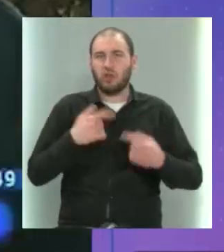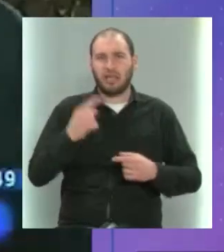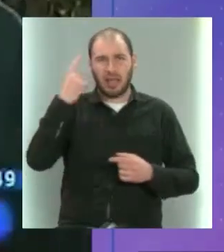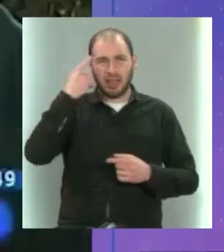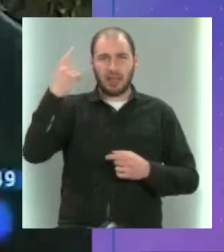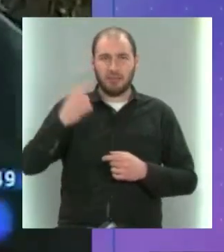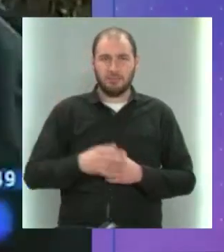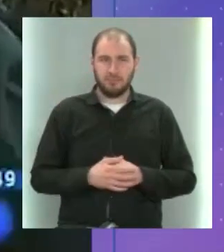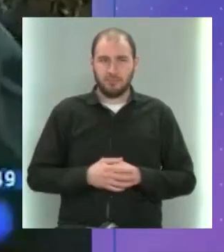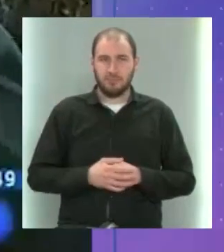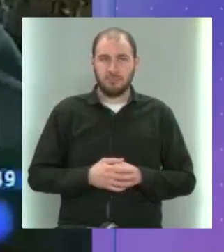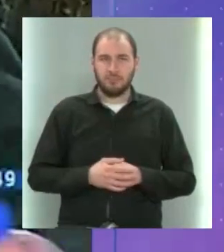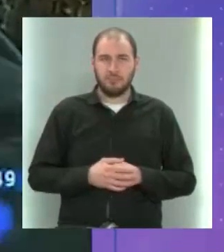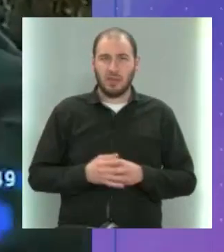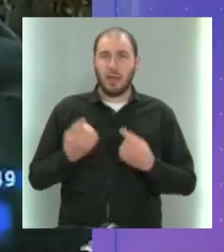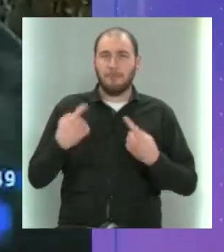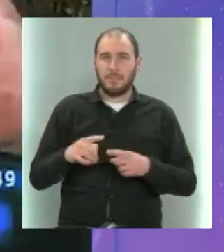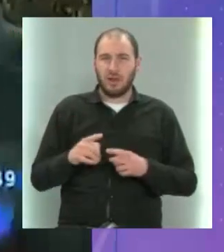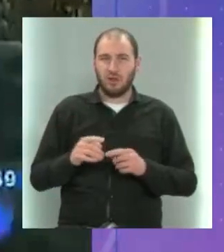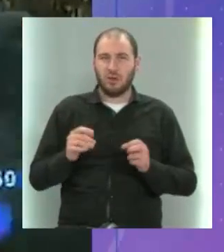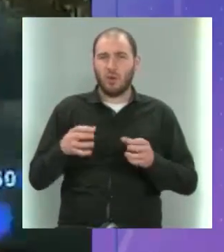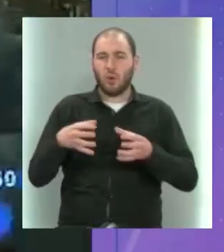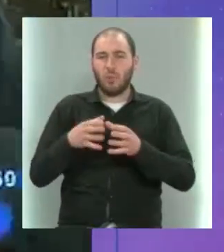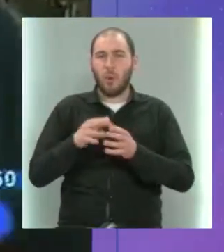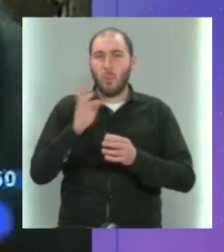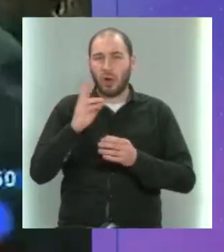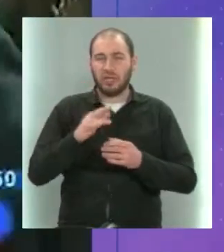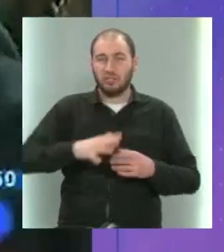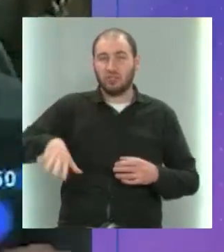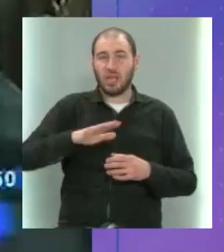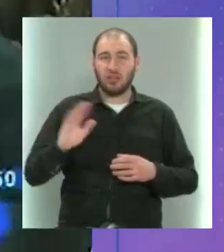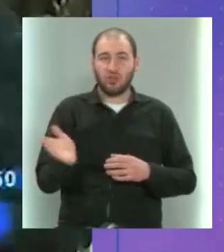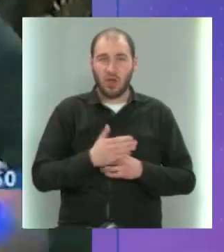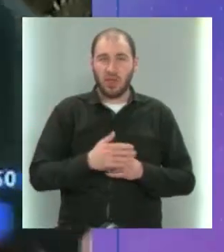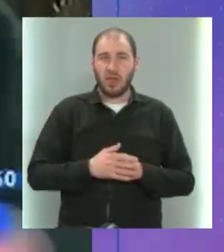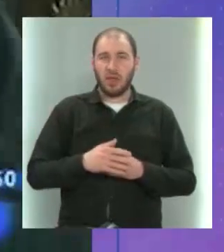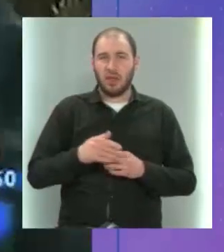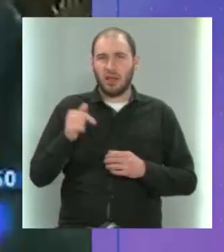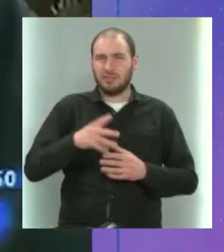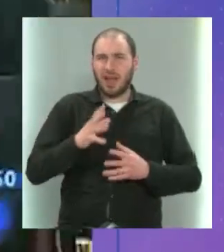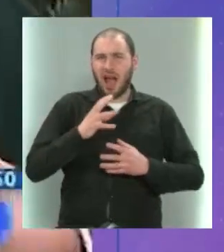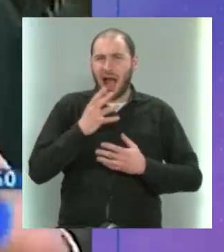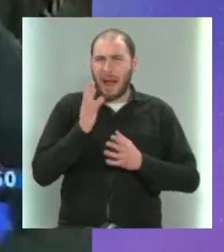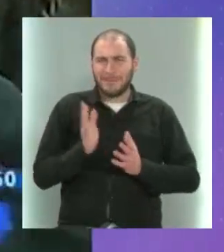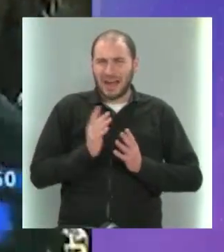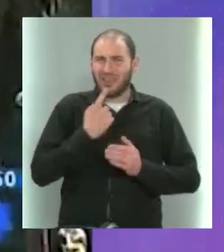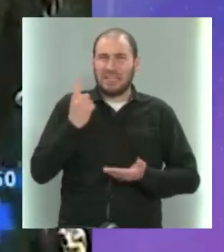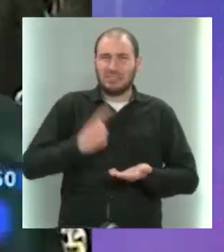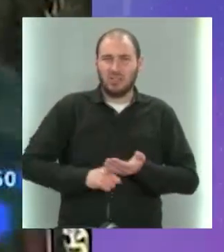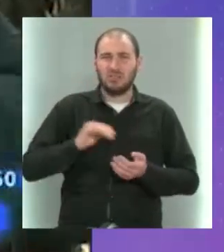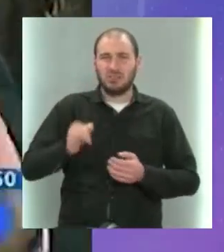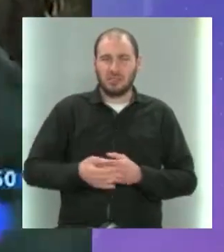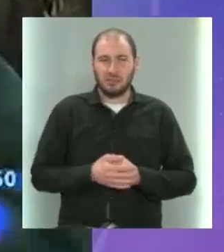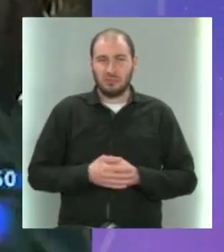principio. Pero hay un cuadro de mujeres en toda la sociedad que se ven la amargura de tener que tomar esa